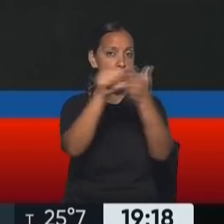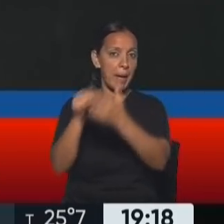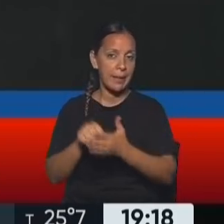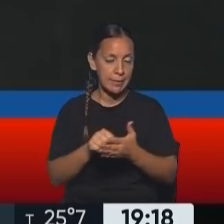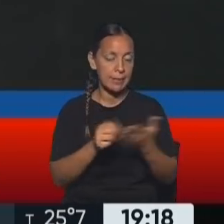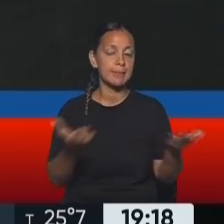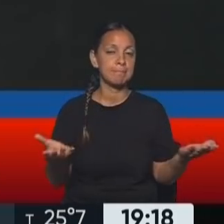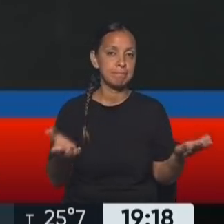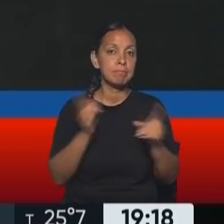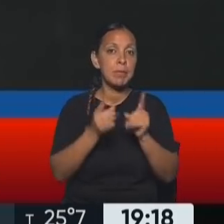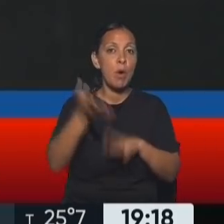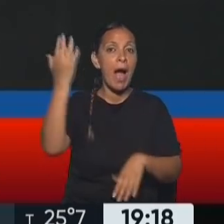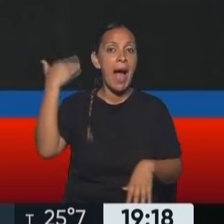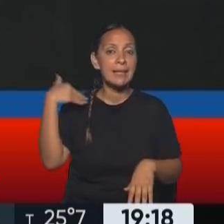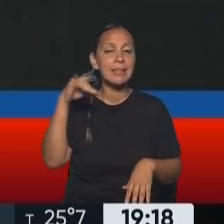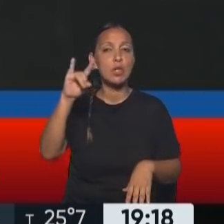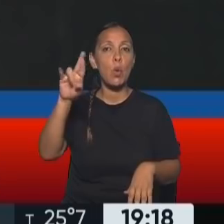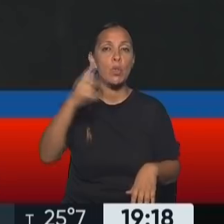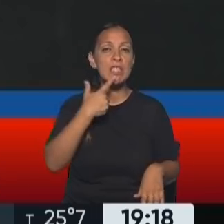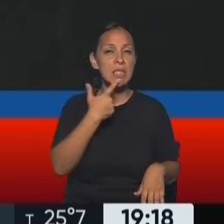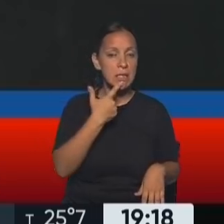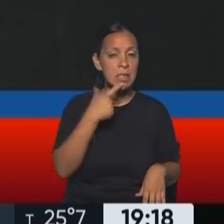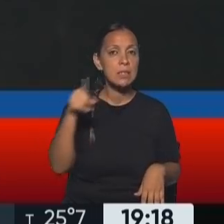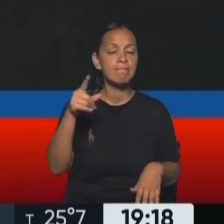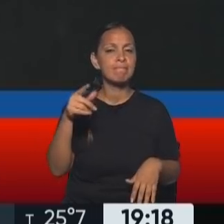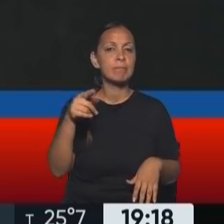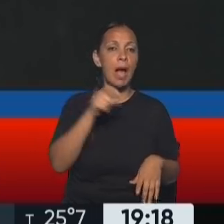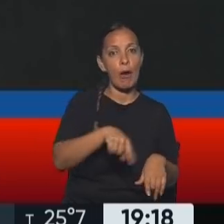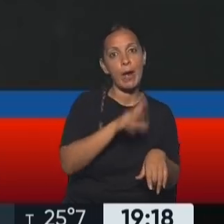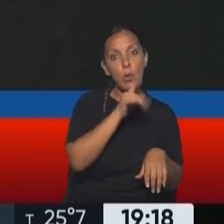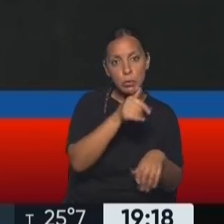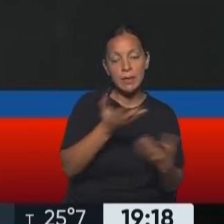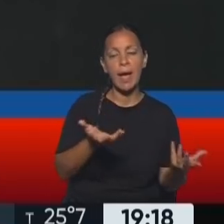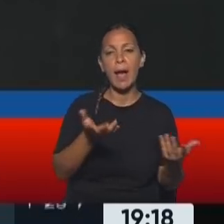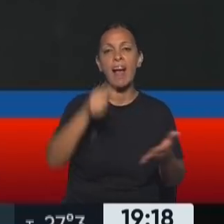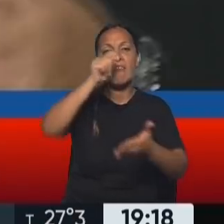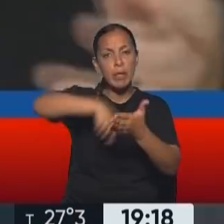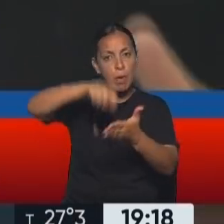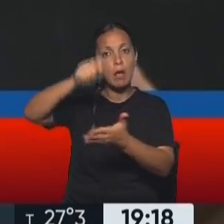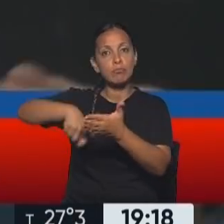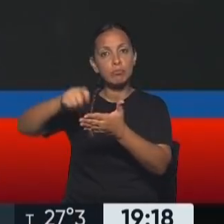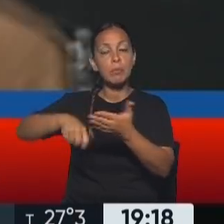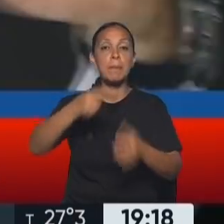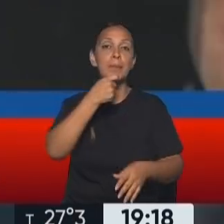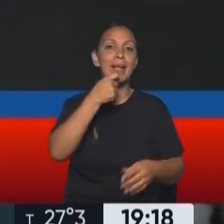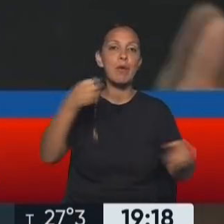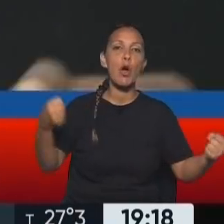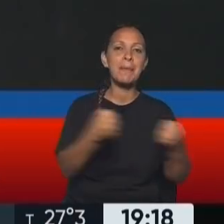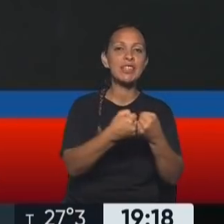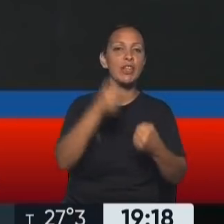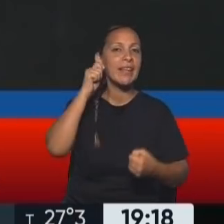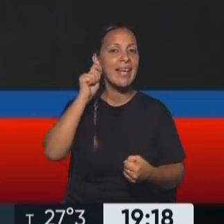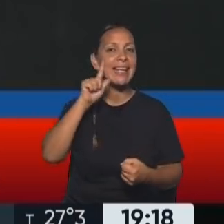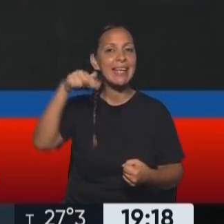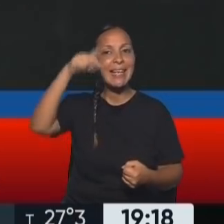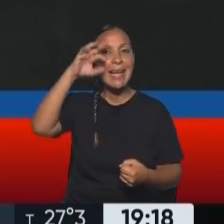y en su momento la Unión Soviética fue muy activa en promover esto, firman varias, por ejemplo la Convención de Ginebra tiene un protocolo adicional que